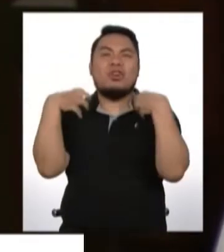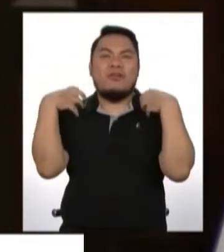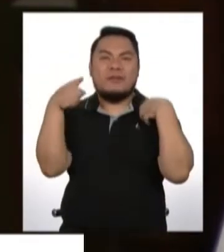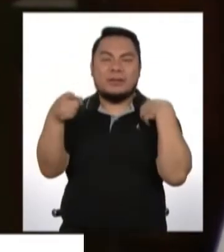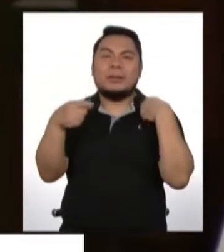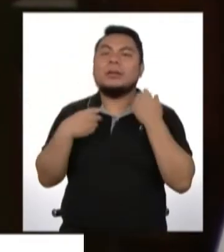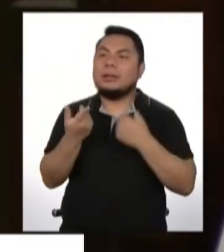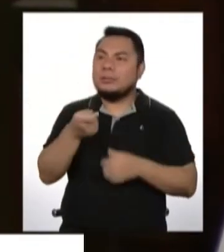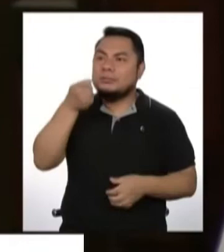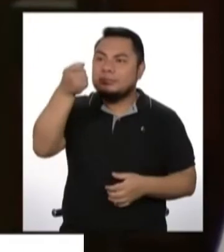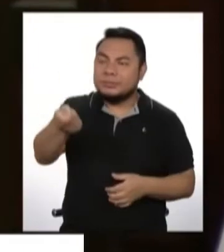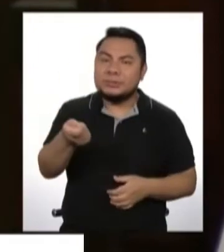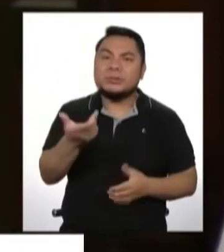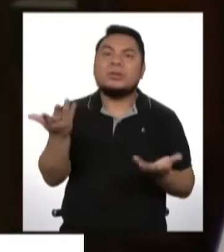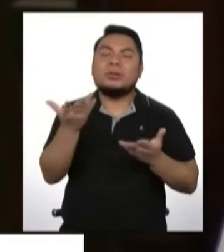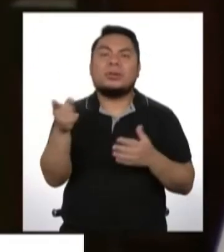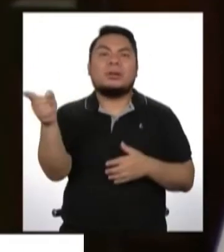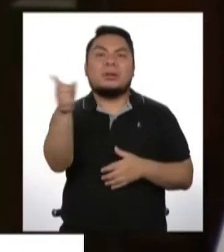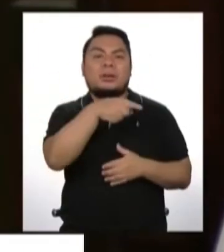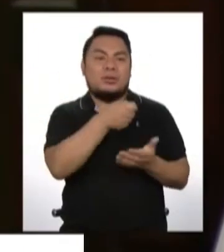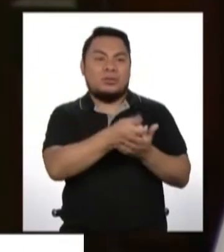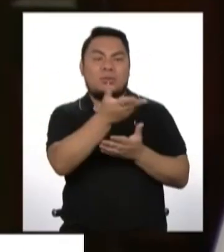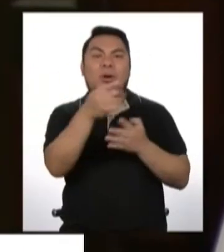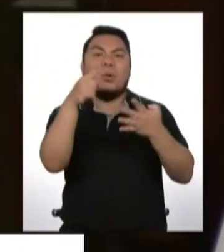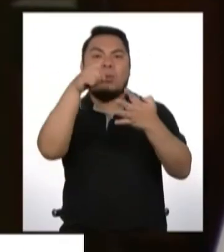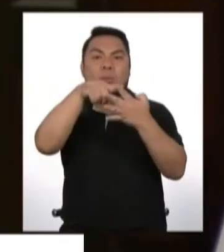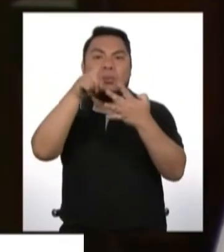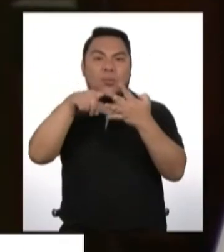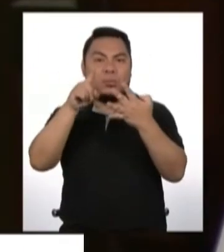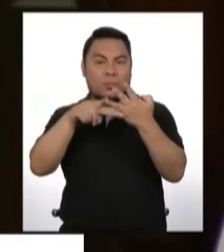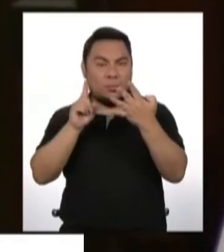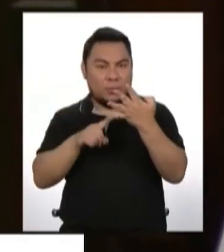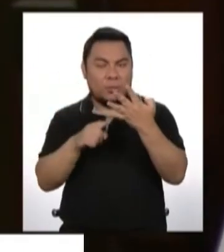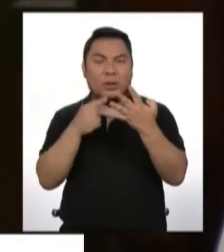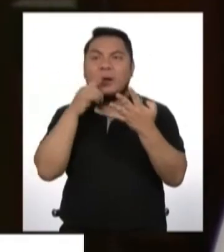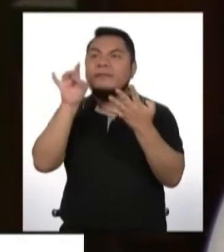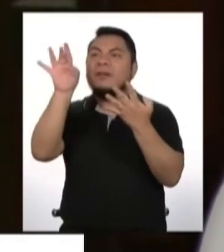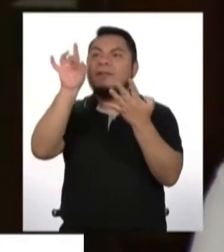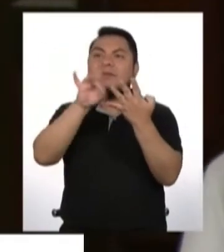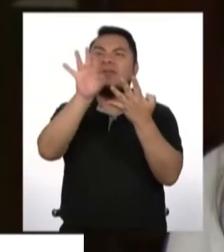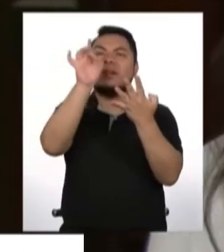18 postores, cuatro de las cuales han sido calificadas por precio y por